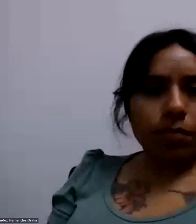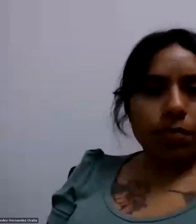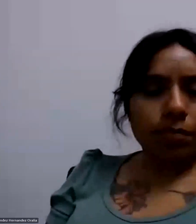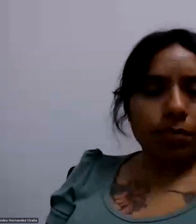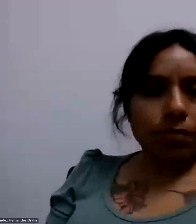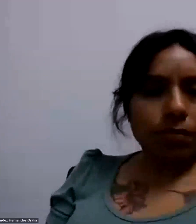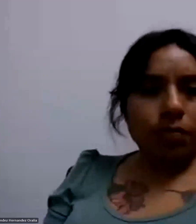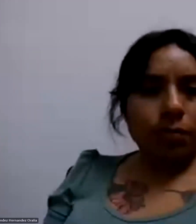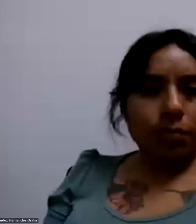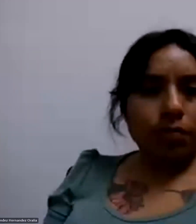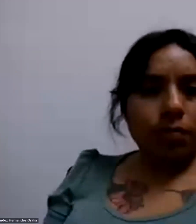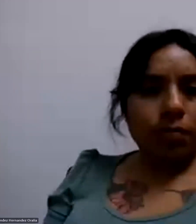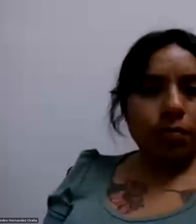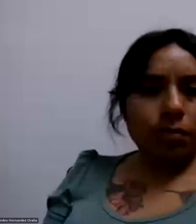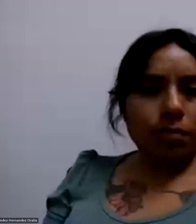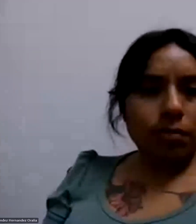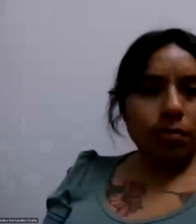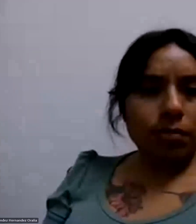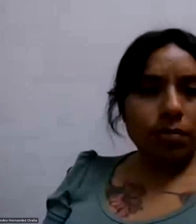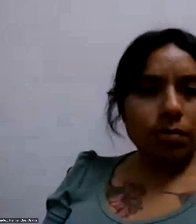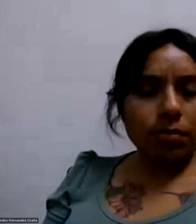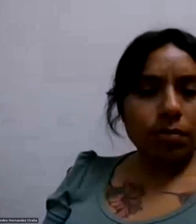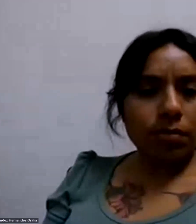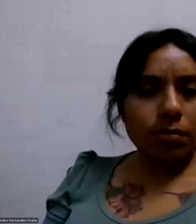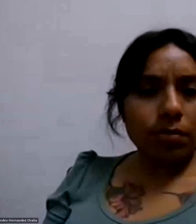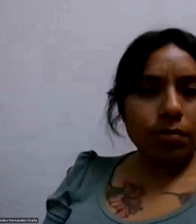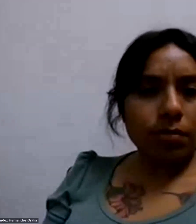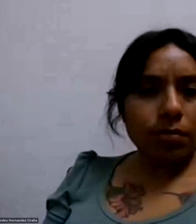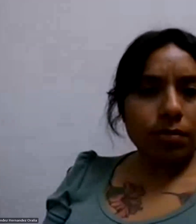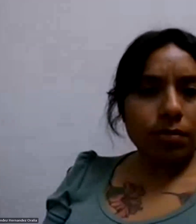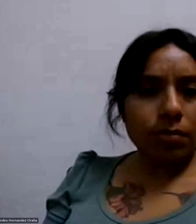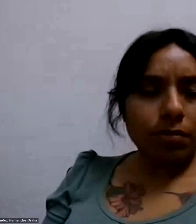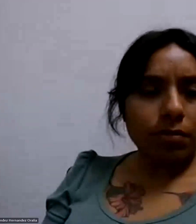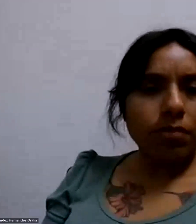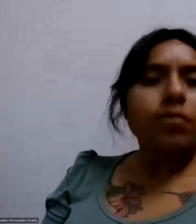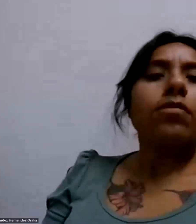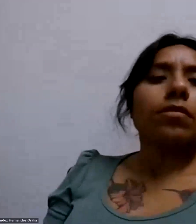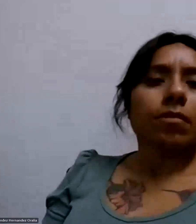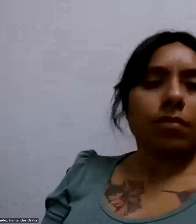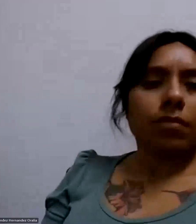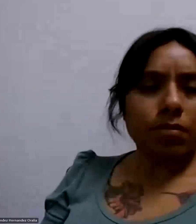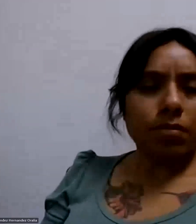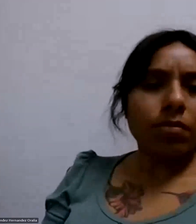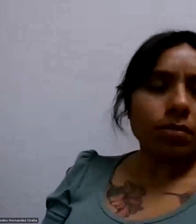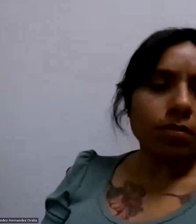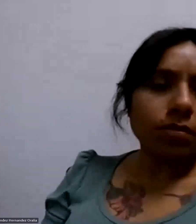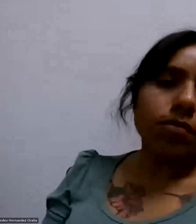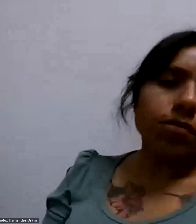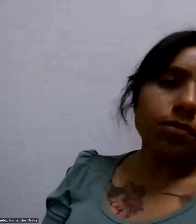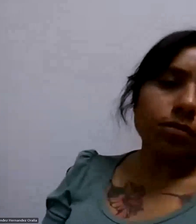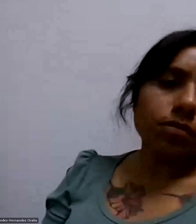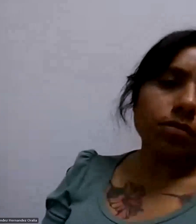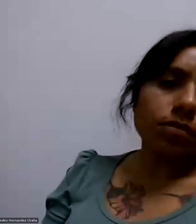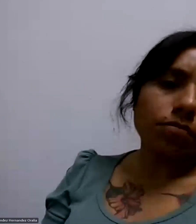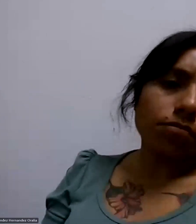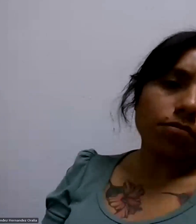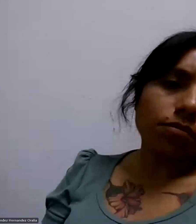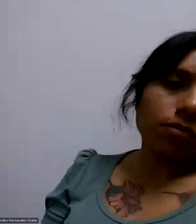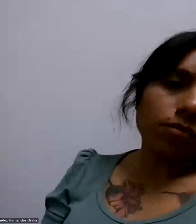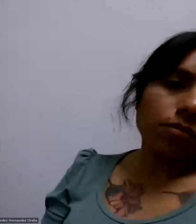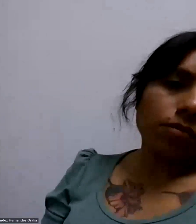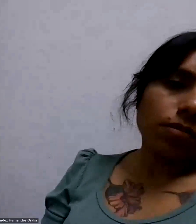benéficos, no los hemos encontrado por las altas aplicaciones de productos químicos que realizan. En este caso, aplican